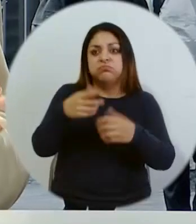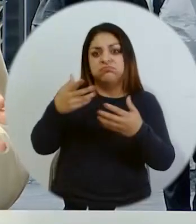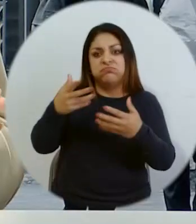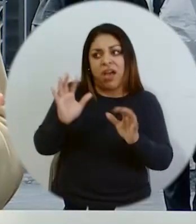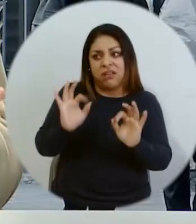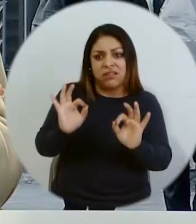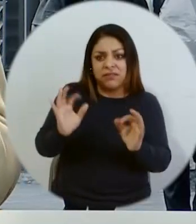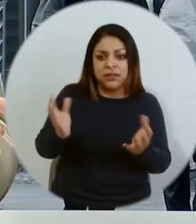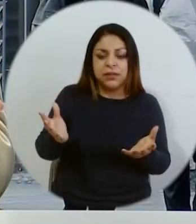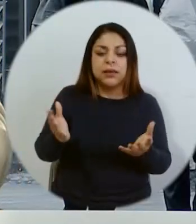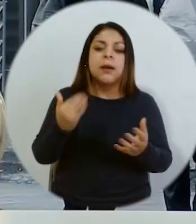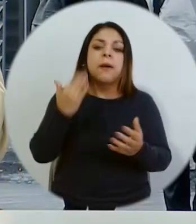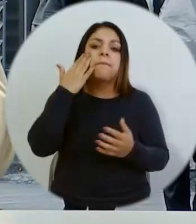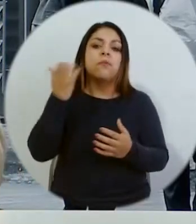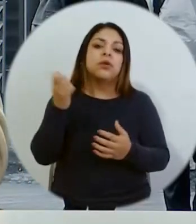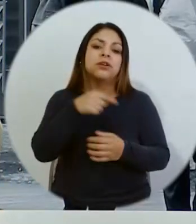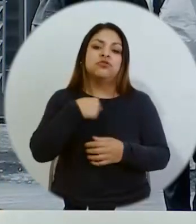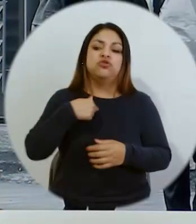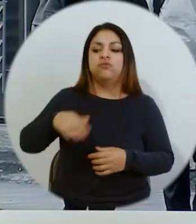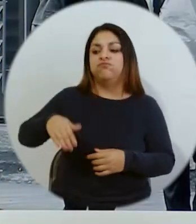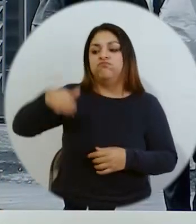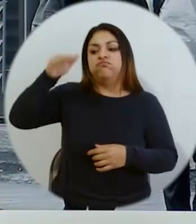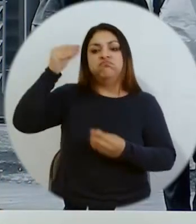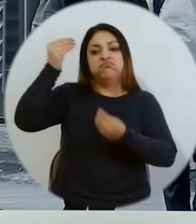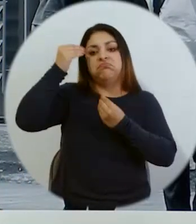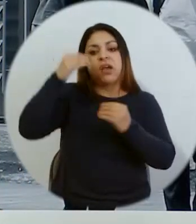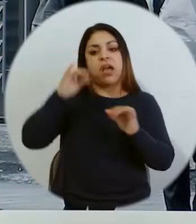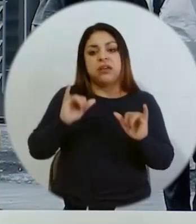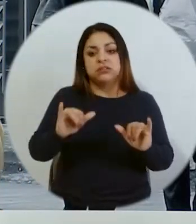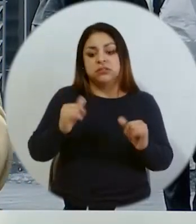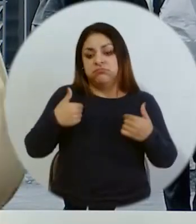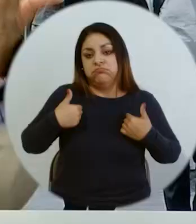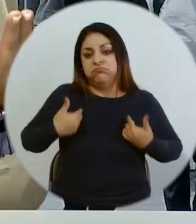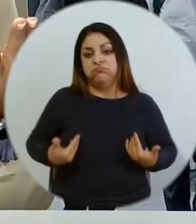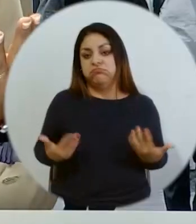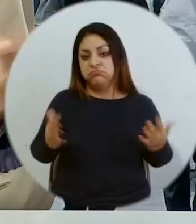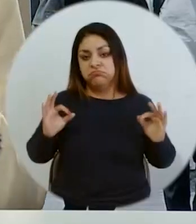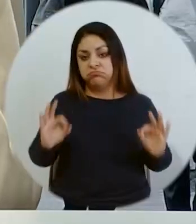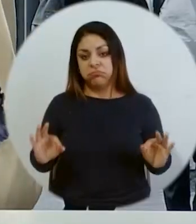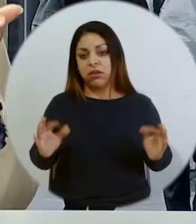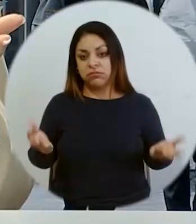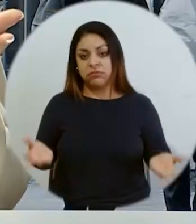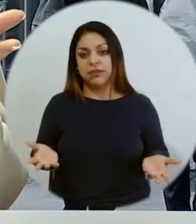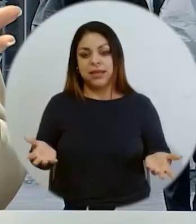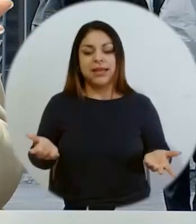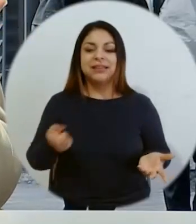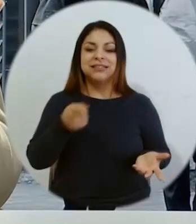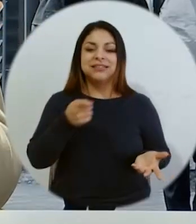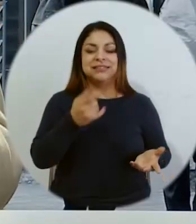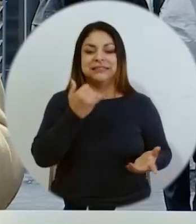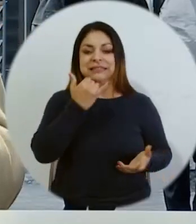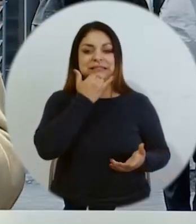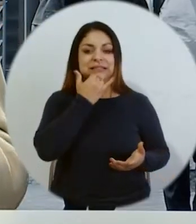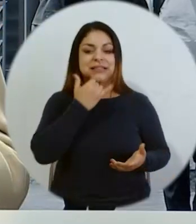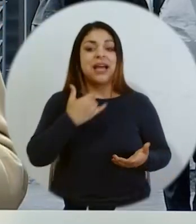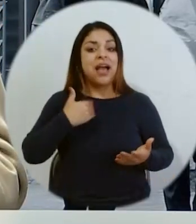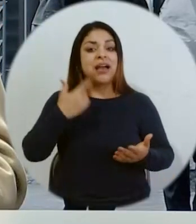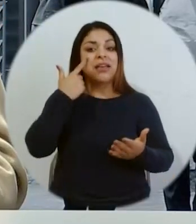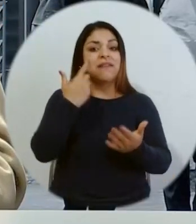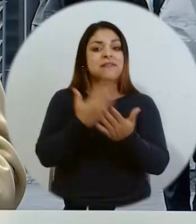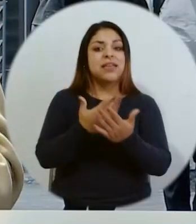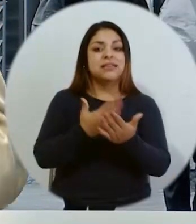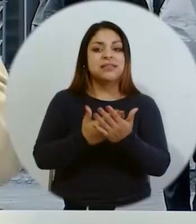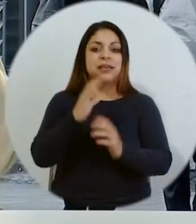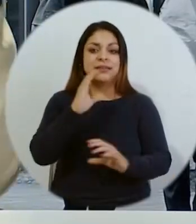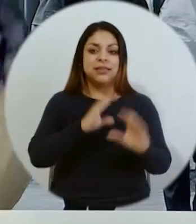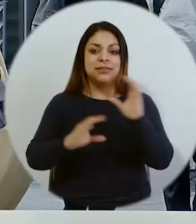tiene que ser, porque así fui educado yo y vea lo que soy, vea hasta dónde he llegado. Ya hay evidencia